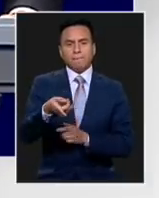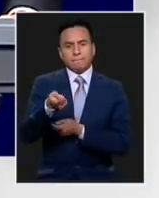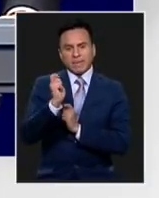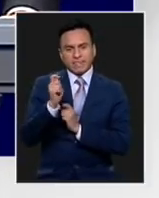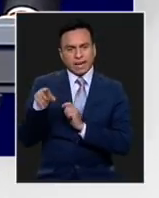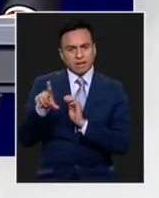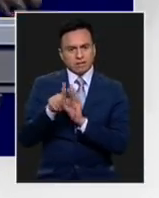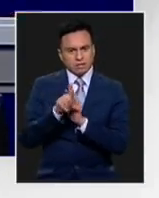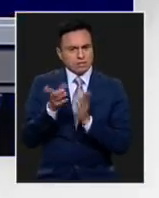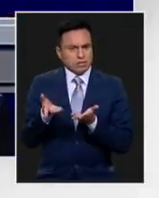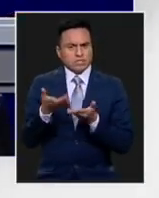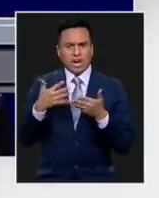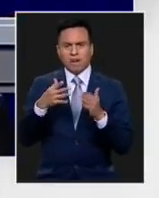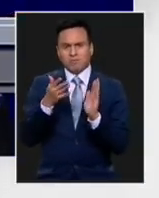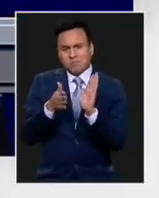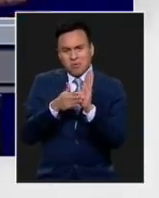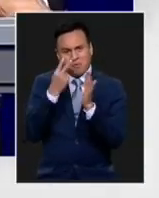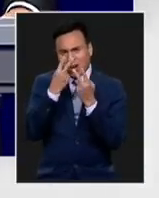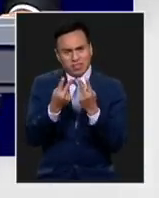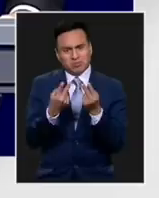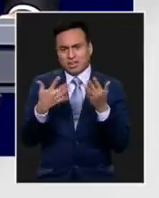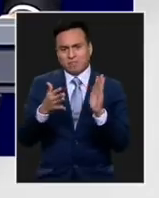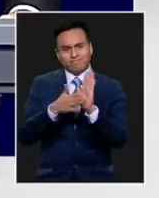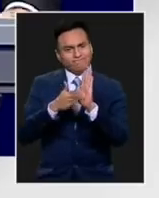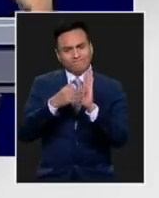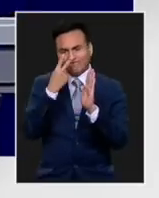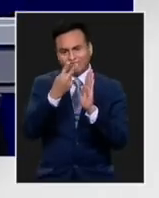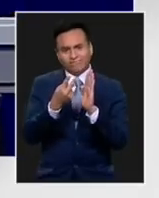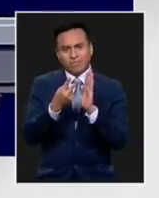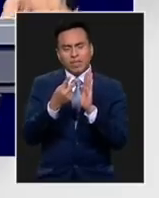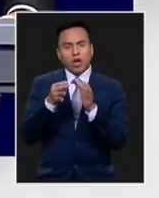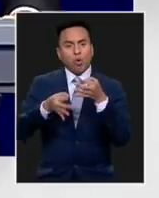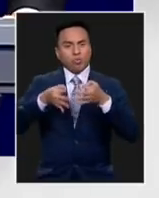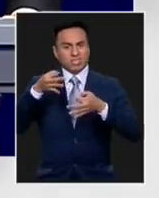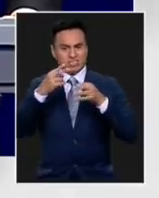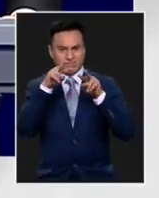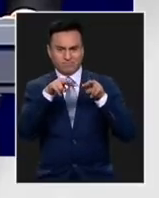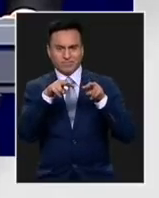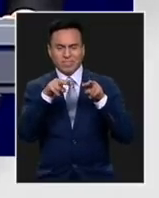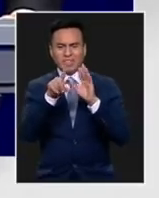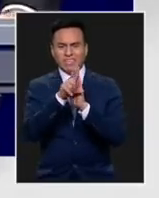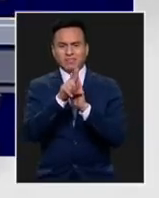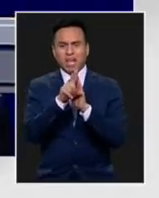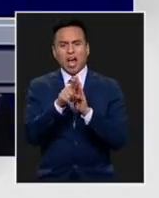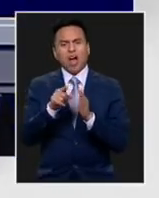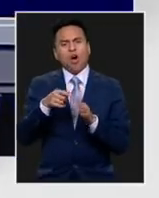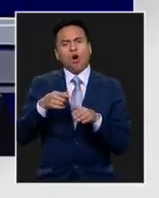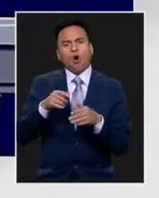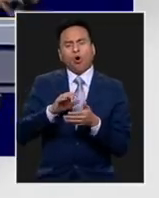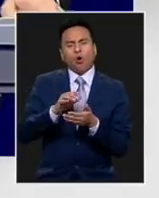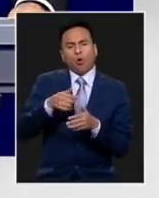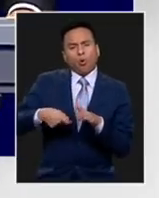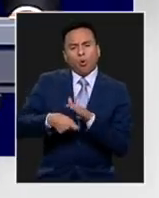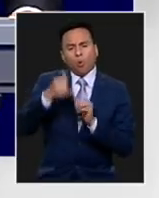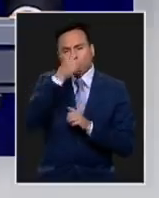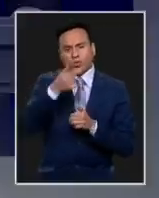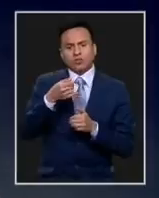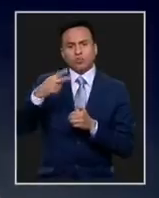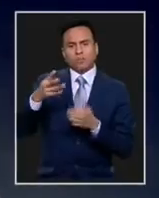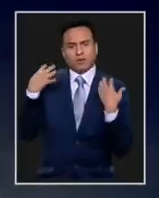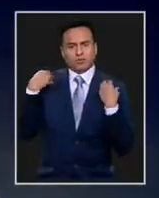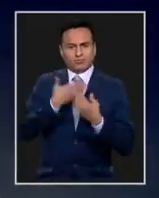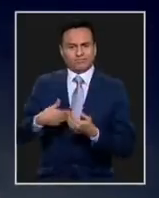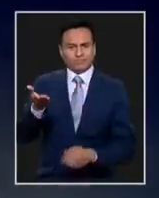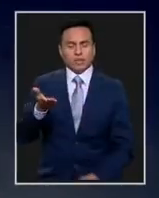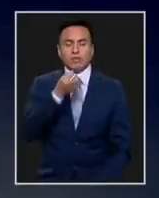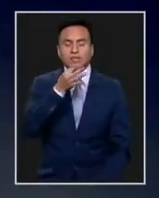la ley de pesca, que es una ley que ya está comprobada por eh la por la justicia, que es una ley absolutamente corrupta y que fue en su periodo. Senador, va a